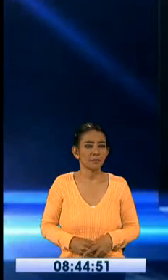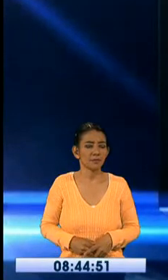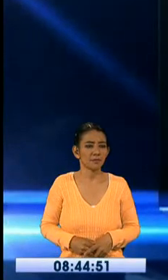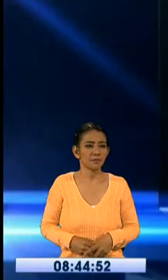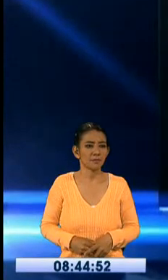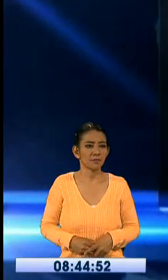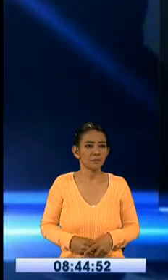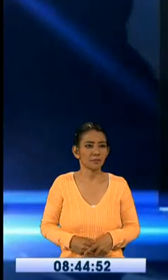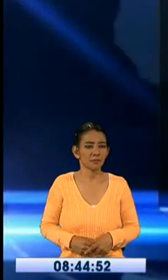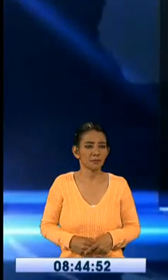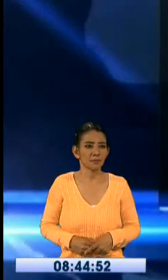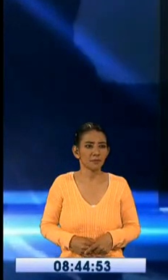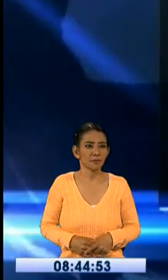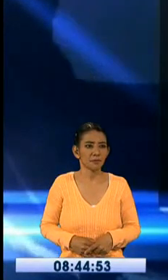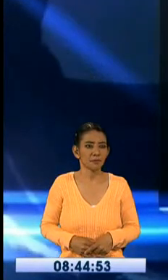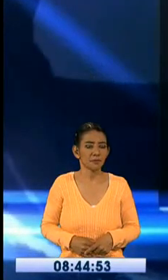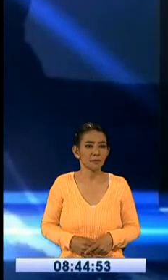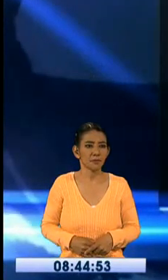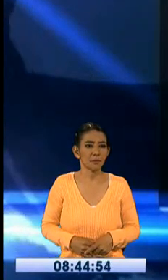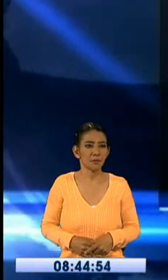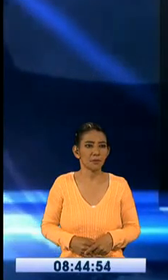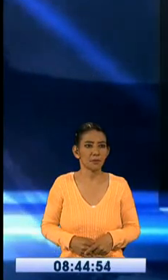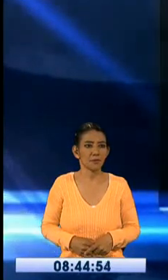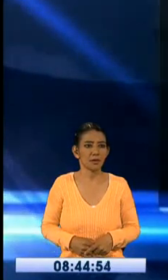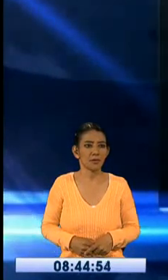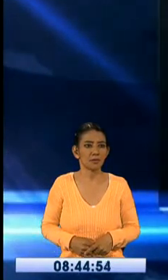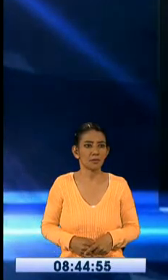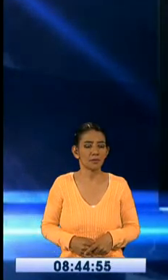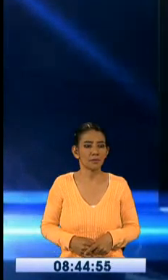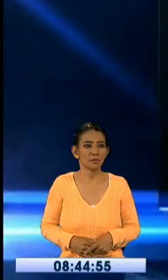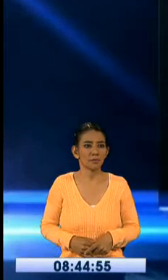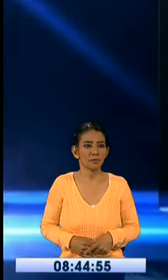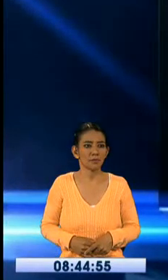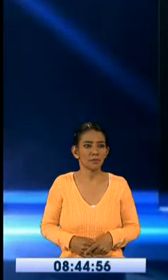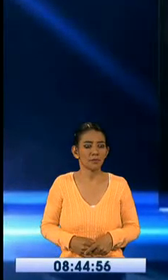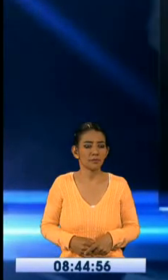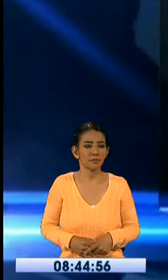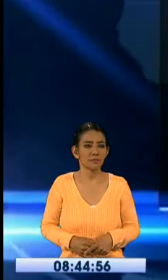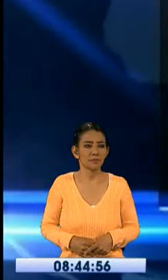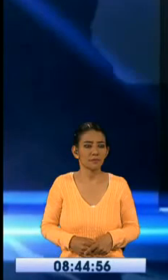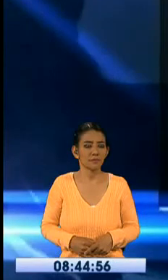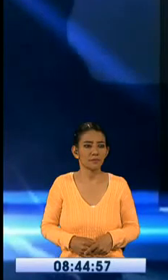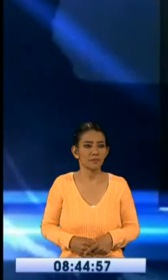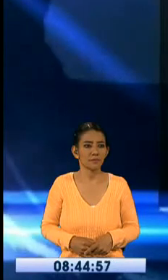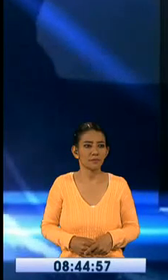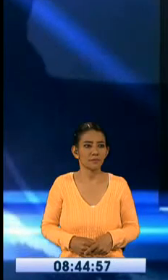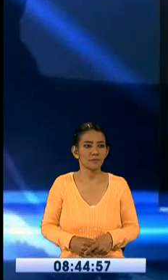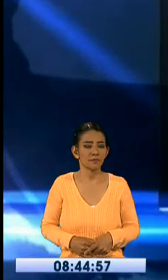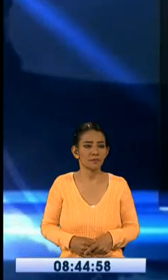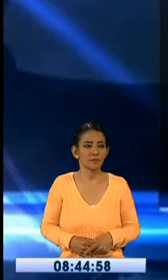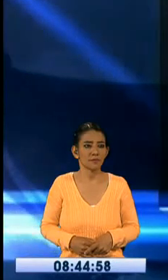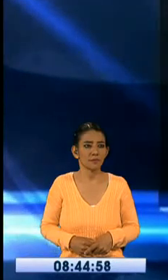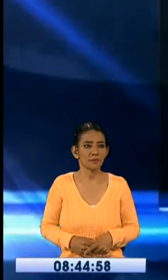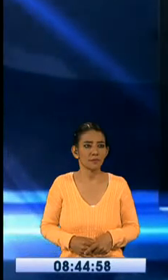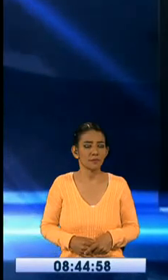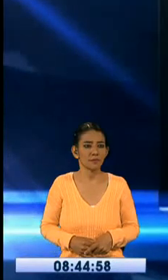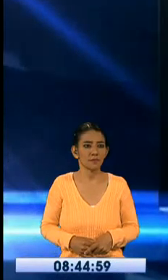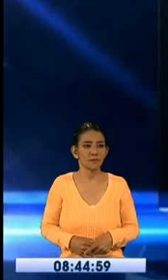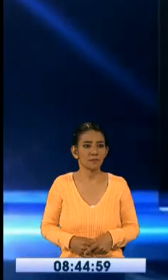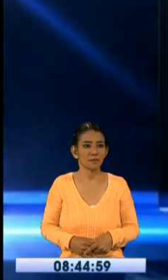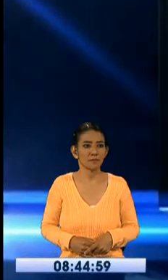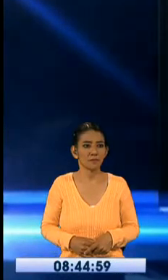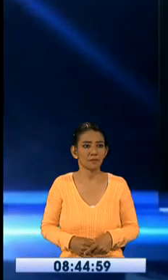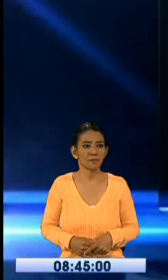comprende a Guayaquil, Durán y San Borondón. De esos, la DINASET ha resuelto 87 casos, mantiene 91 en investigaciones